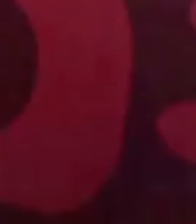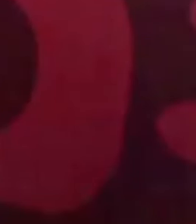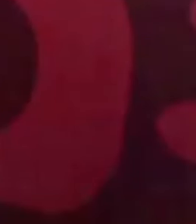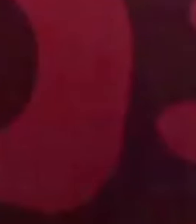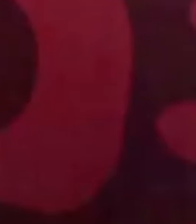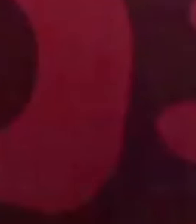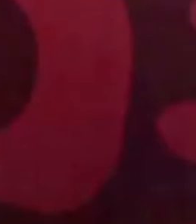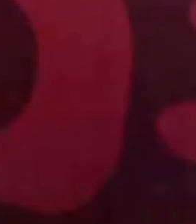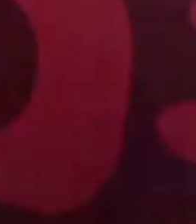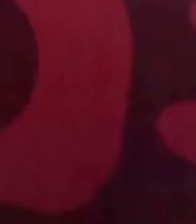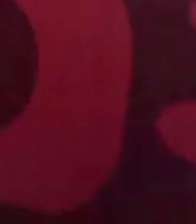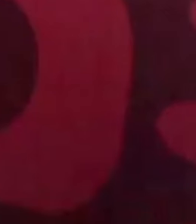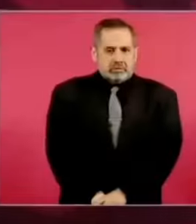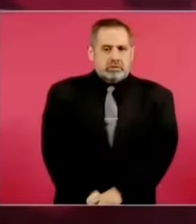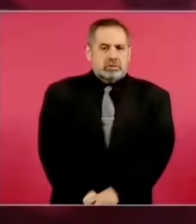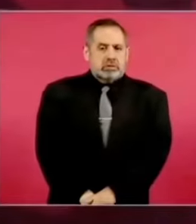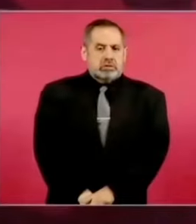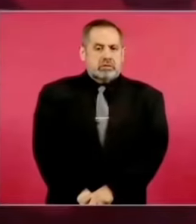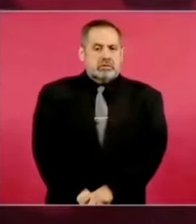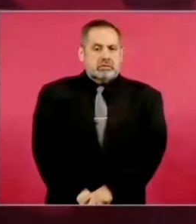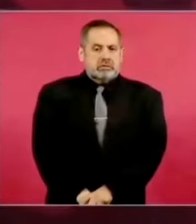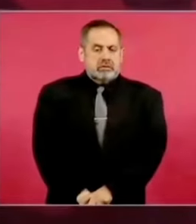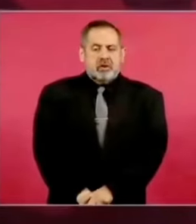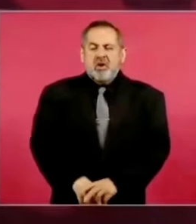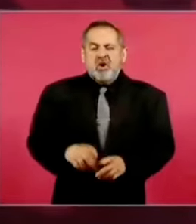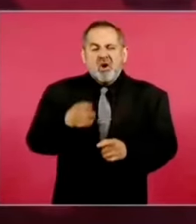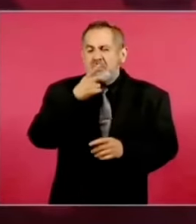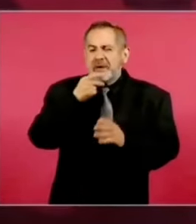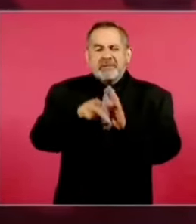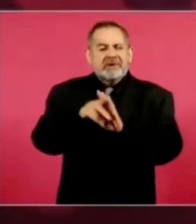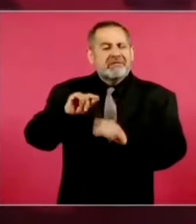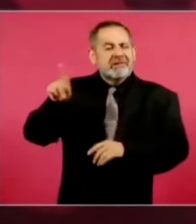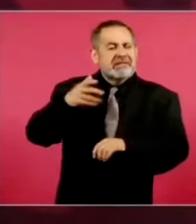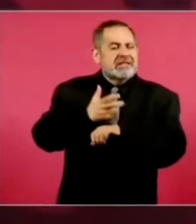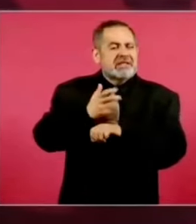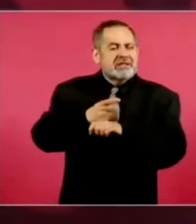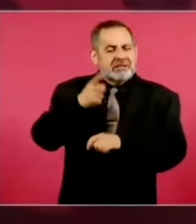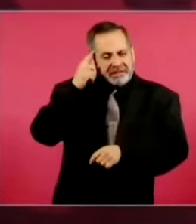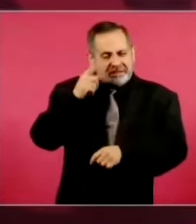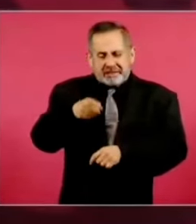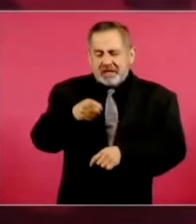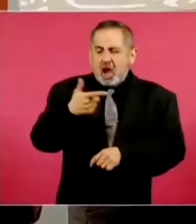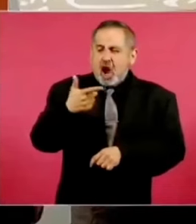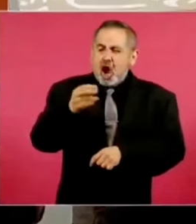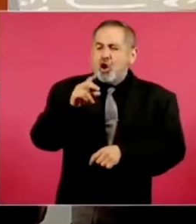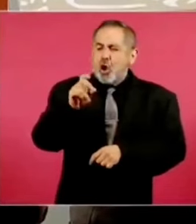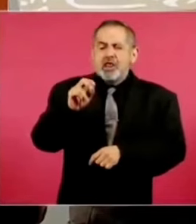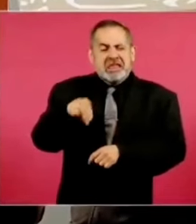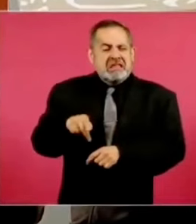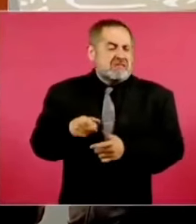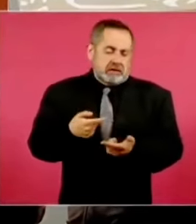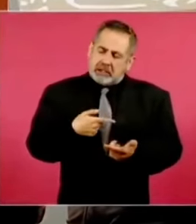el periodista este premiado de Estados Unidos, Tim Golden.